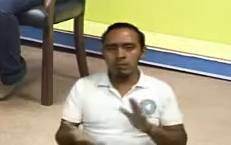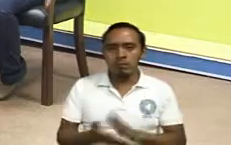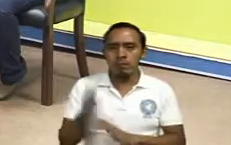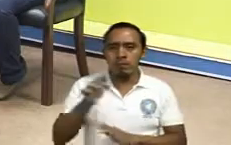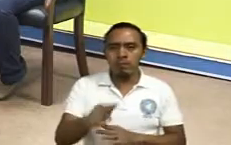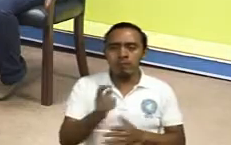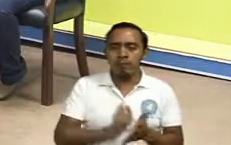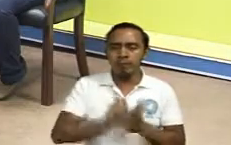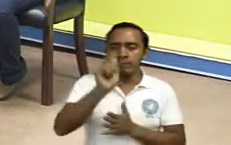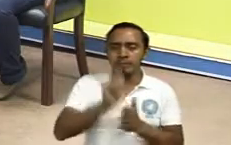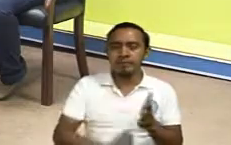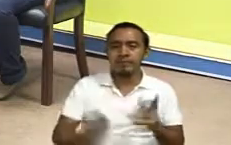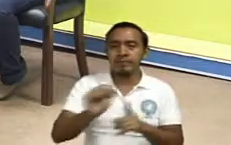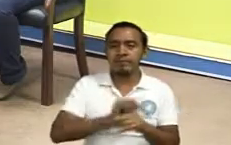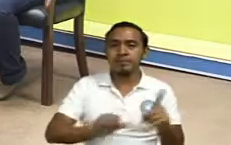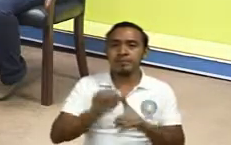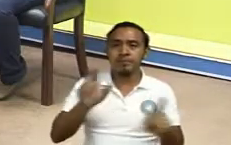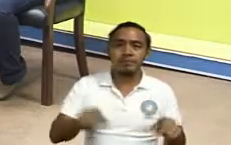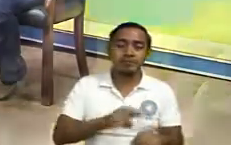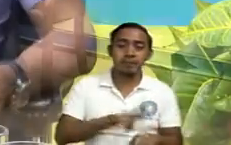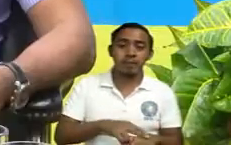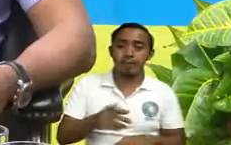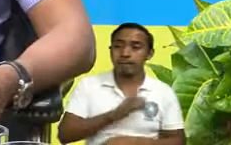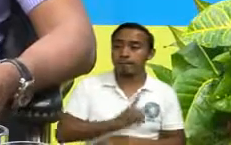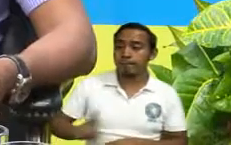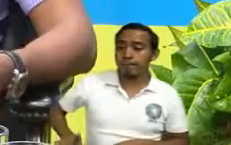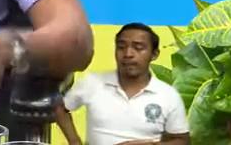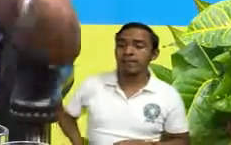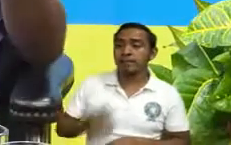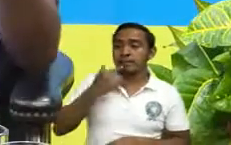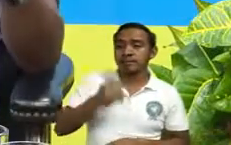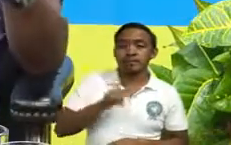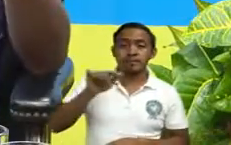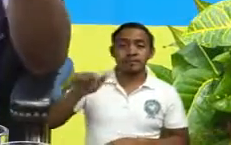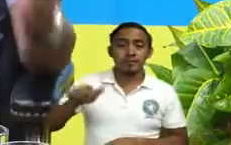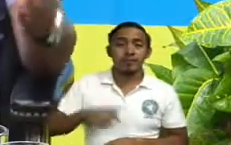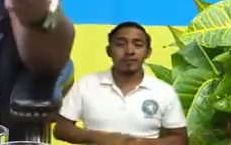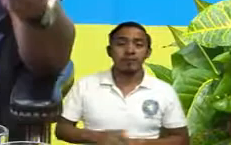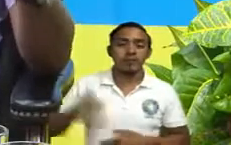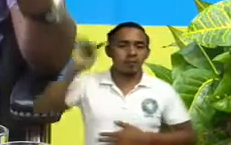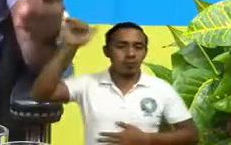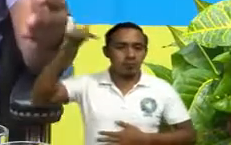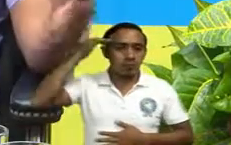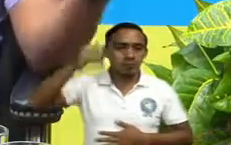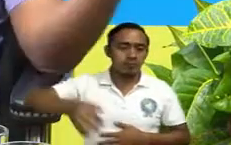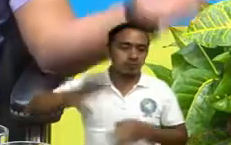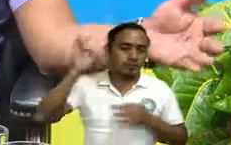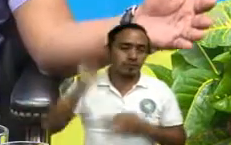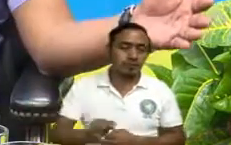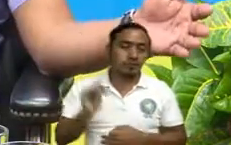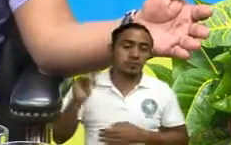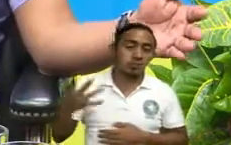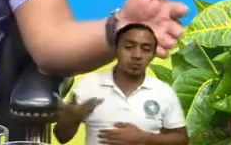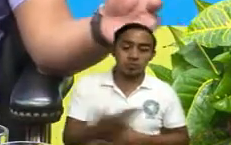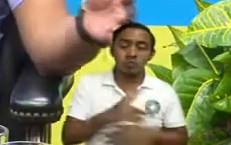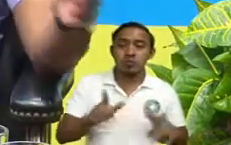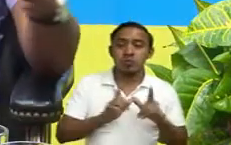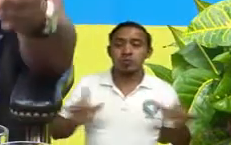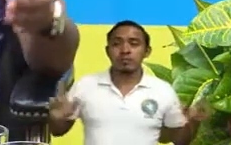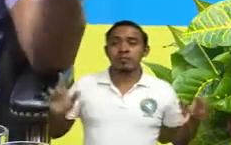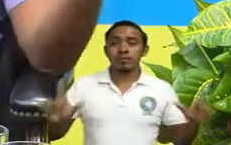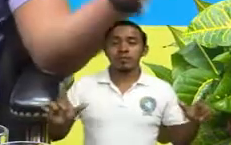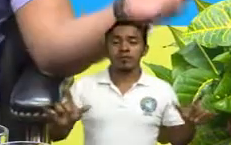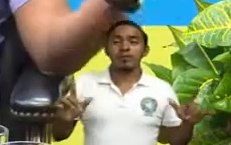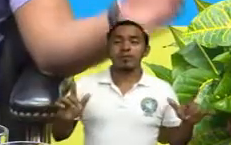eso fue aprobado en la Asamblea Nacional. Entonces, el diputado ha sido una referencia de que este gobierno ha garantizado en todos los espacios,